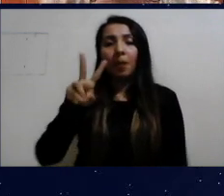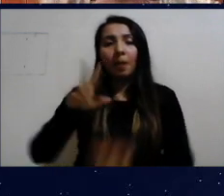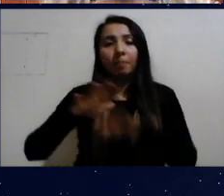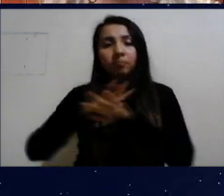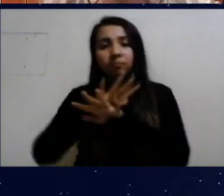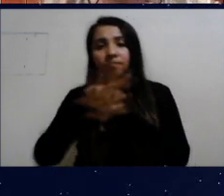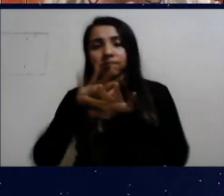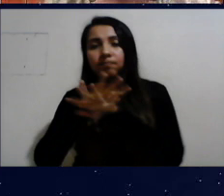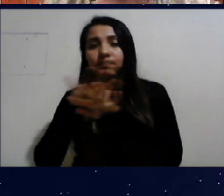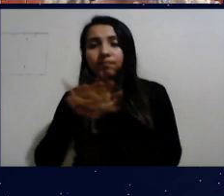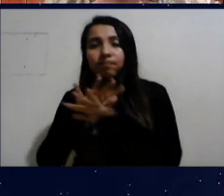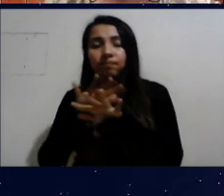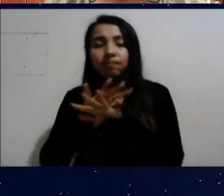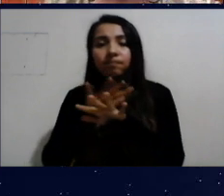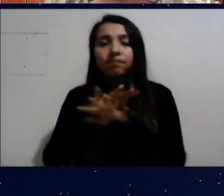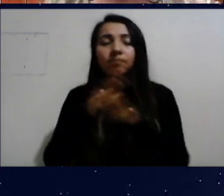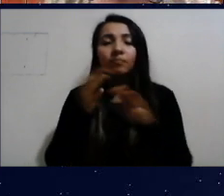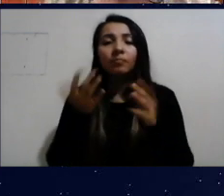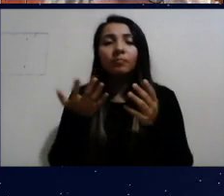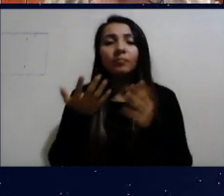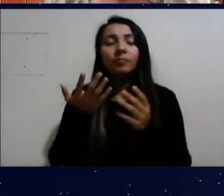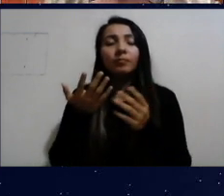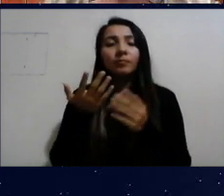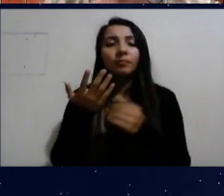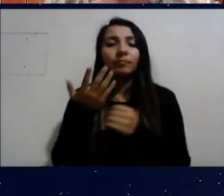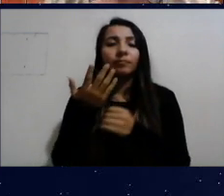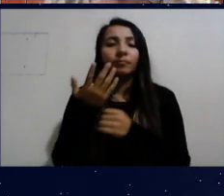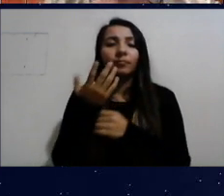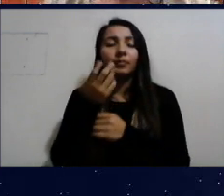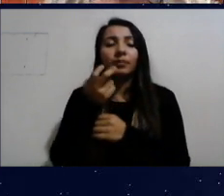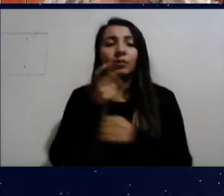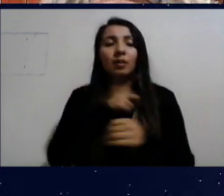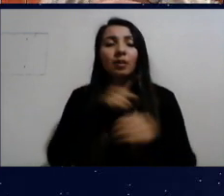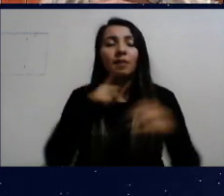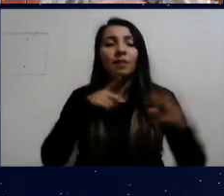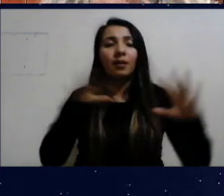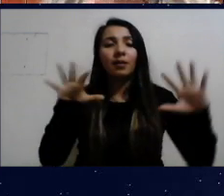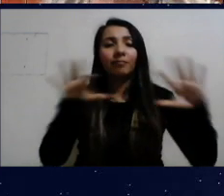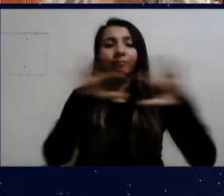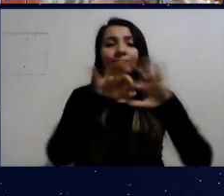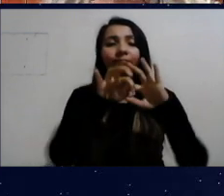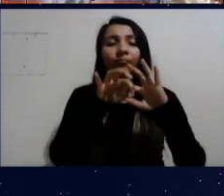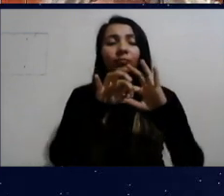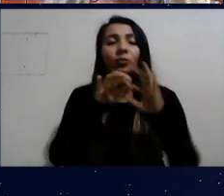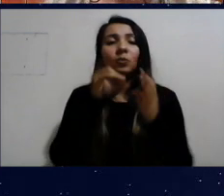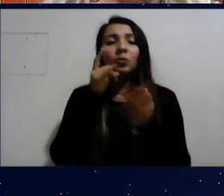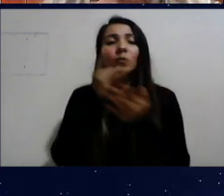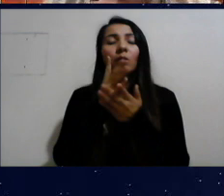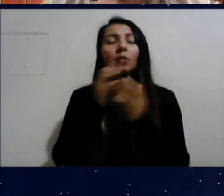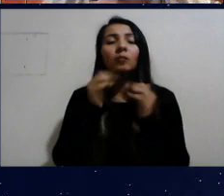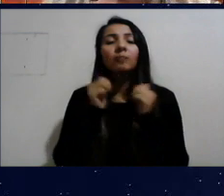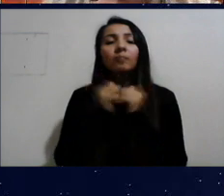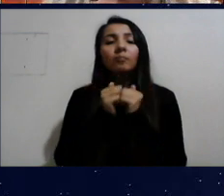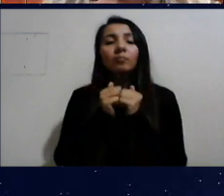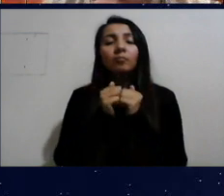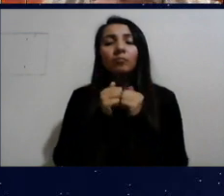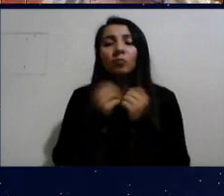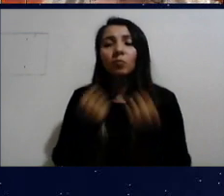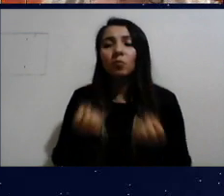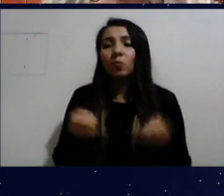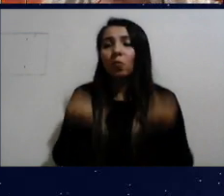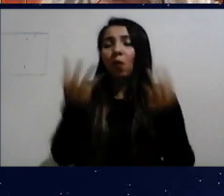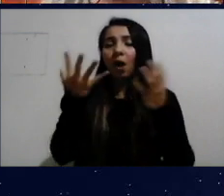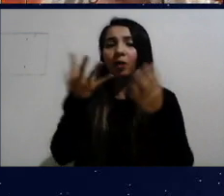para modificarlo, destruirlo, tiene que estar relacionada no solo con